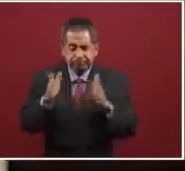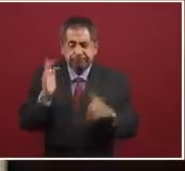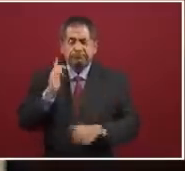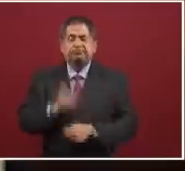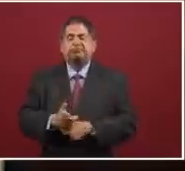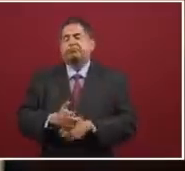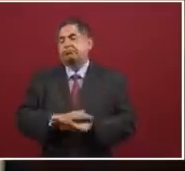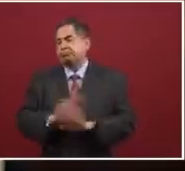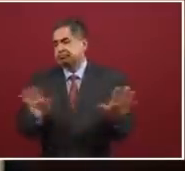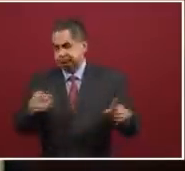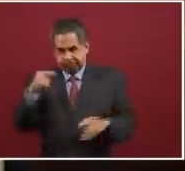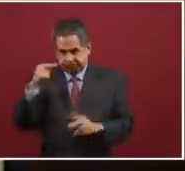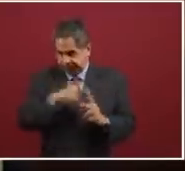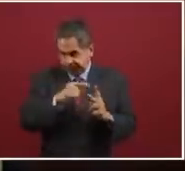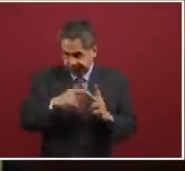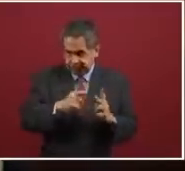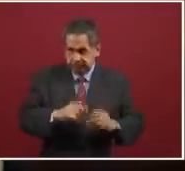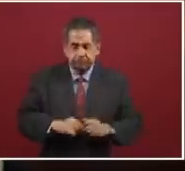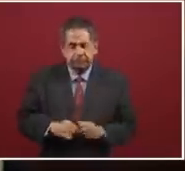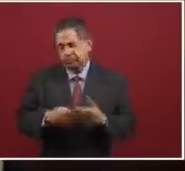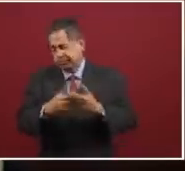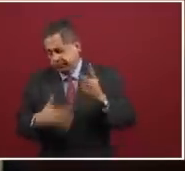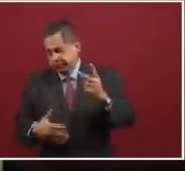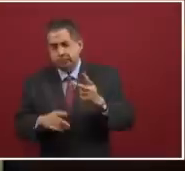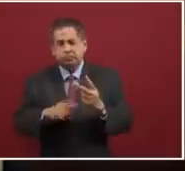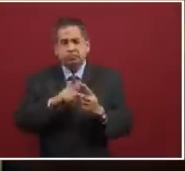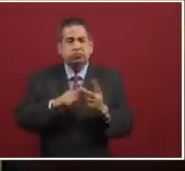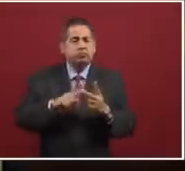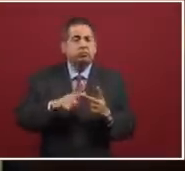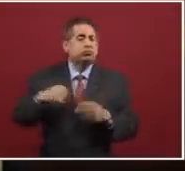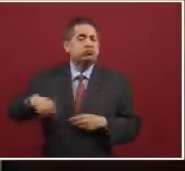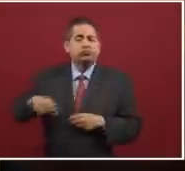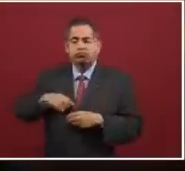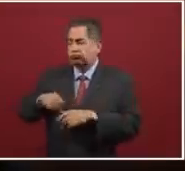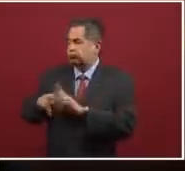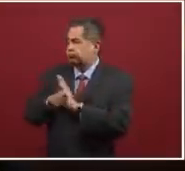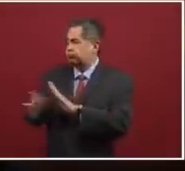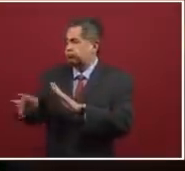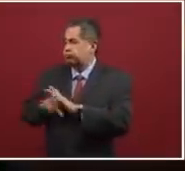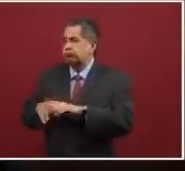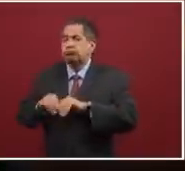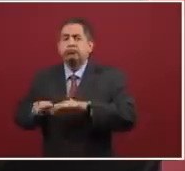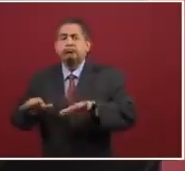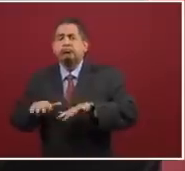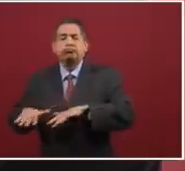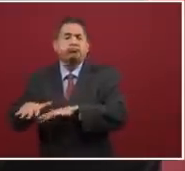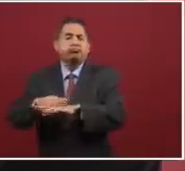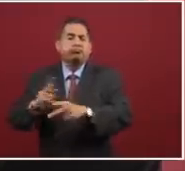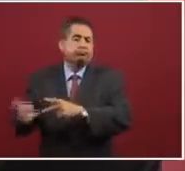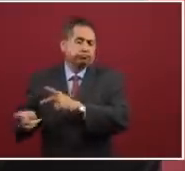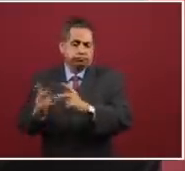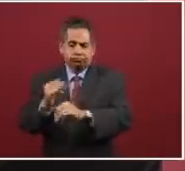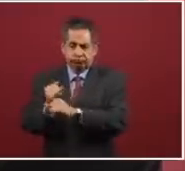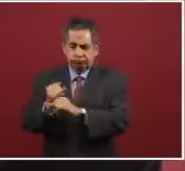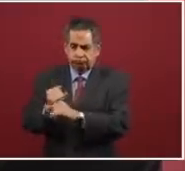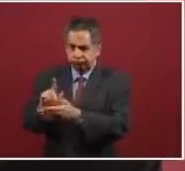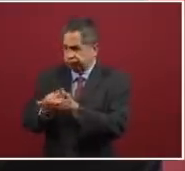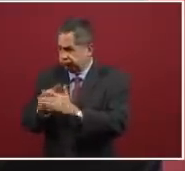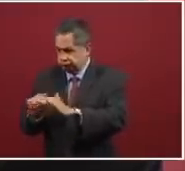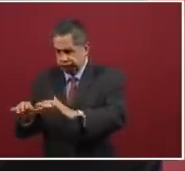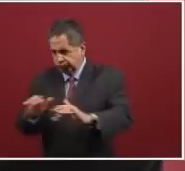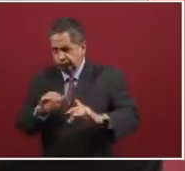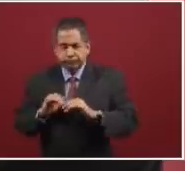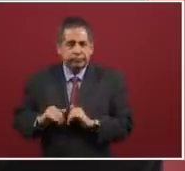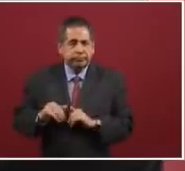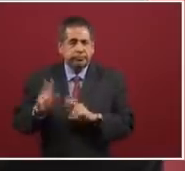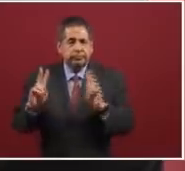pública. Y bueno, nosotros en esta multiplataforma hemos hecho un sondeo en estas redes sociales, entre otras cosas